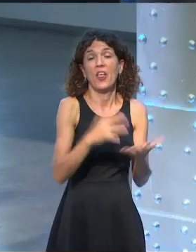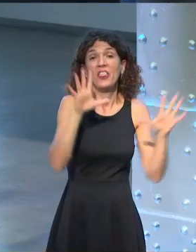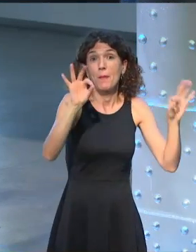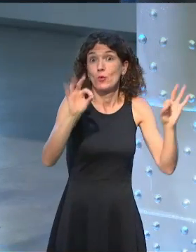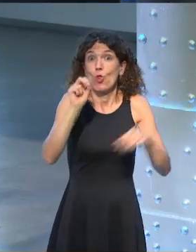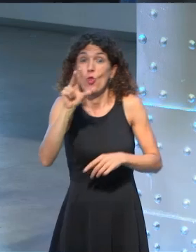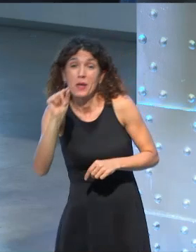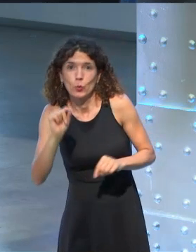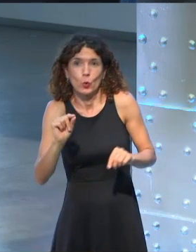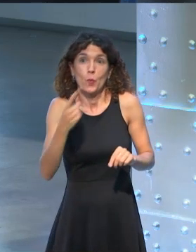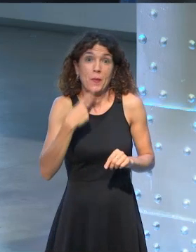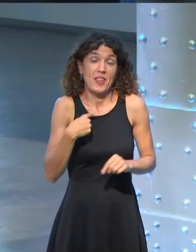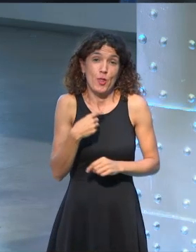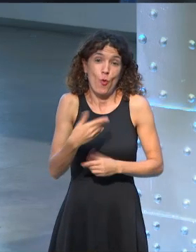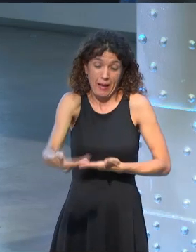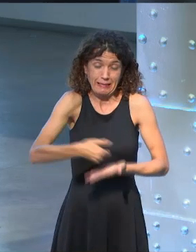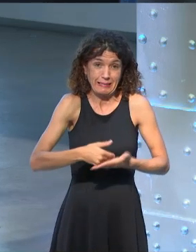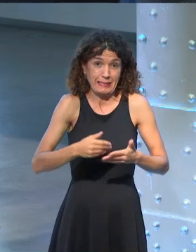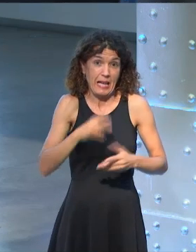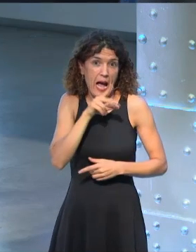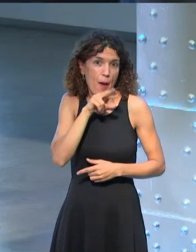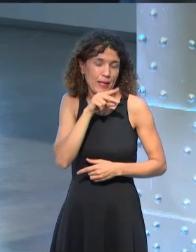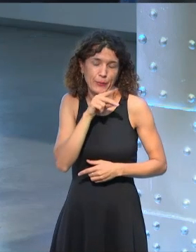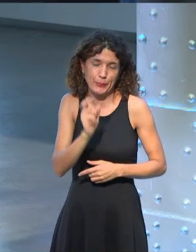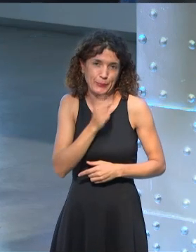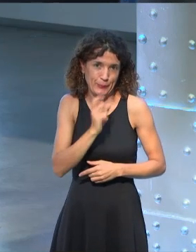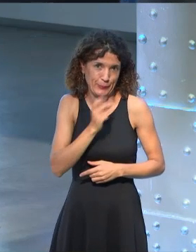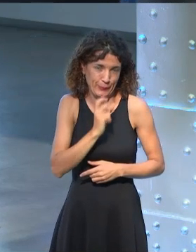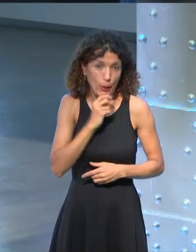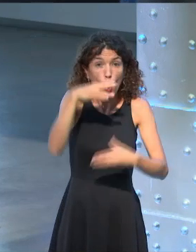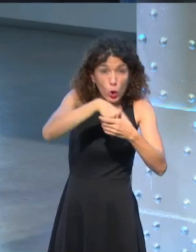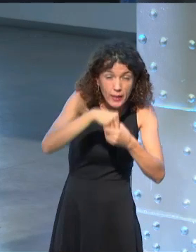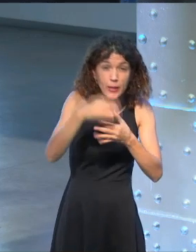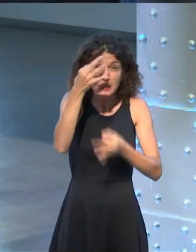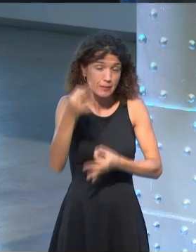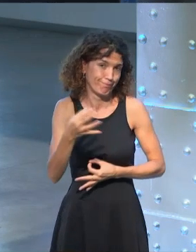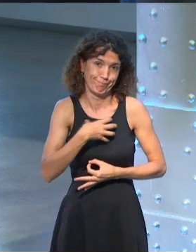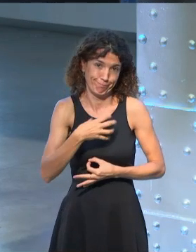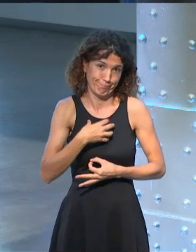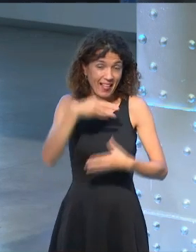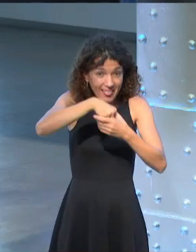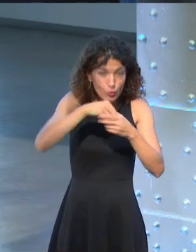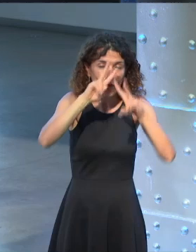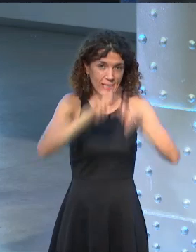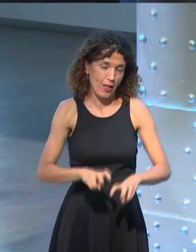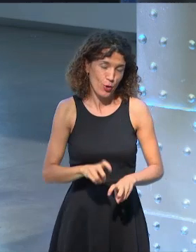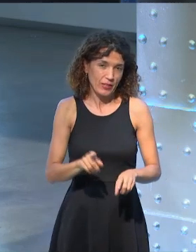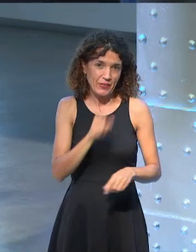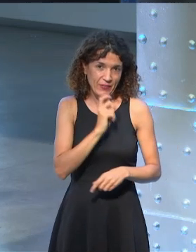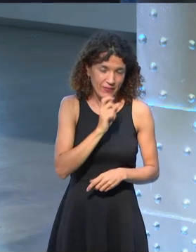minutos, 12 minutos que me han pedido que hable, es muy difícil pues hablar del contenido de lo que es la